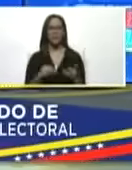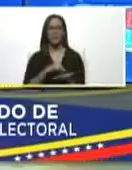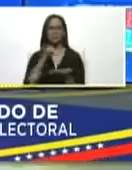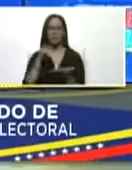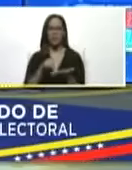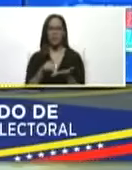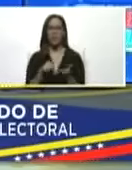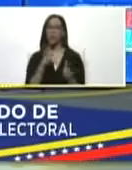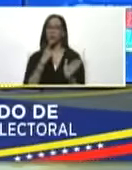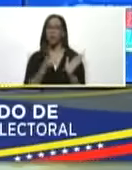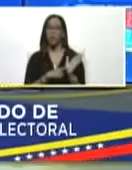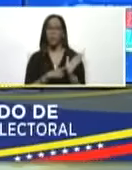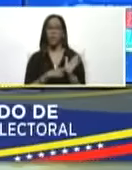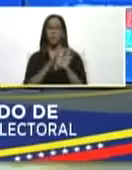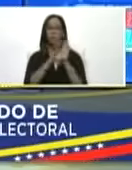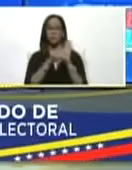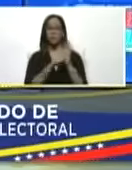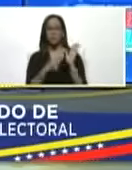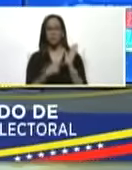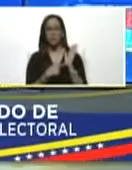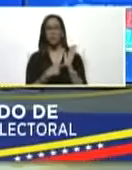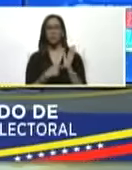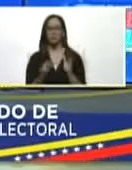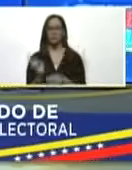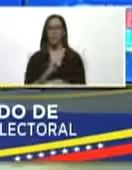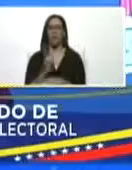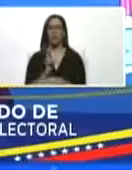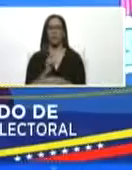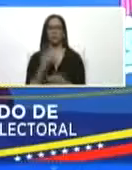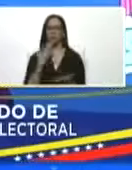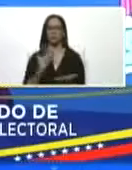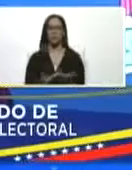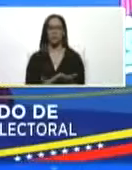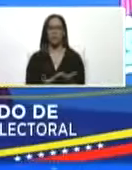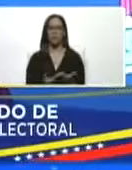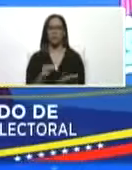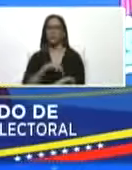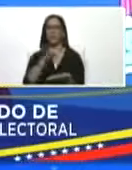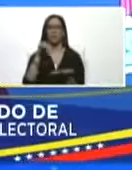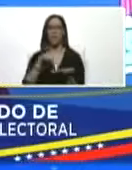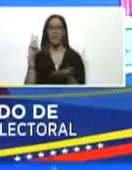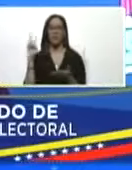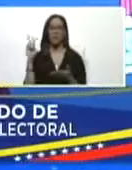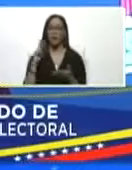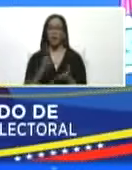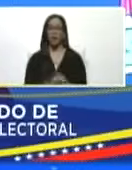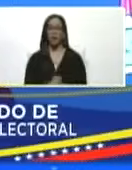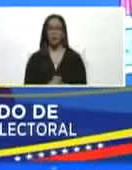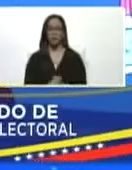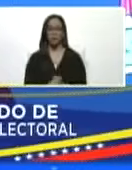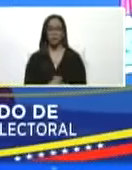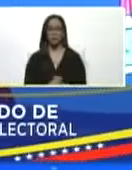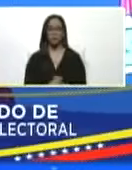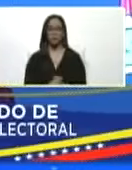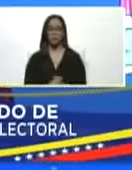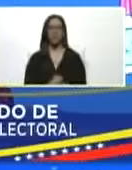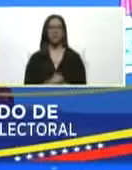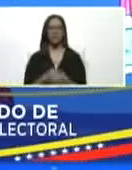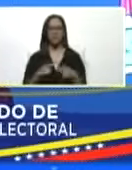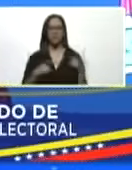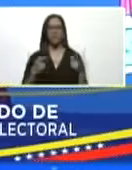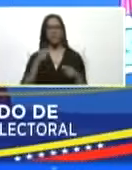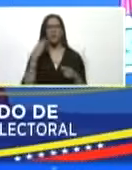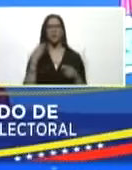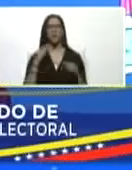cumplen con los requisitos constitucionales, de inmediato solicitan su nacionalidad venezolana. Eso nos llena de orgullo,